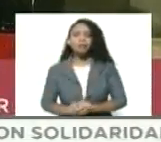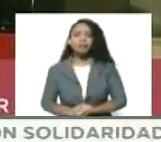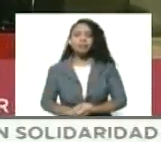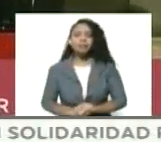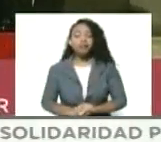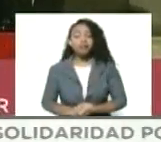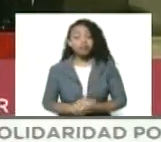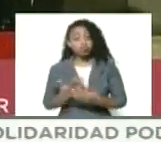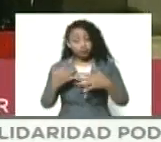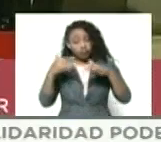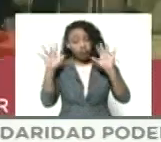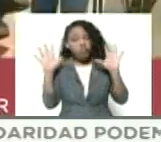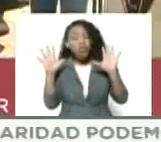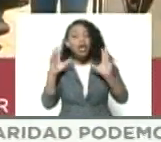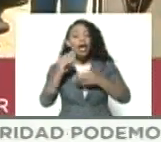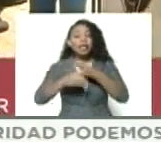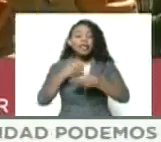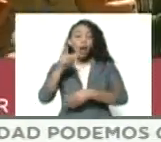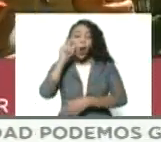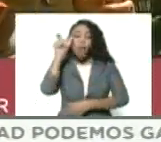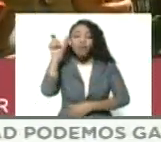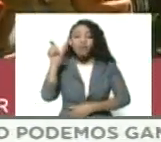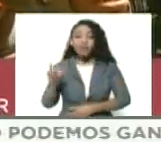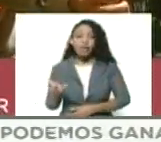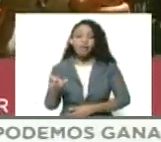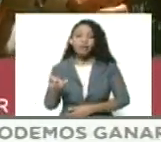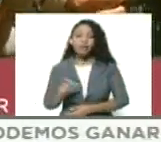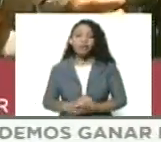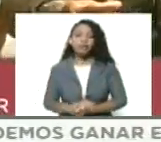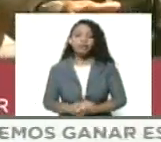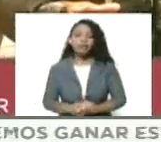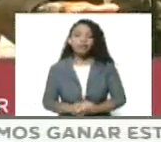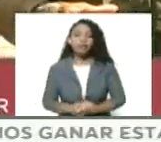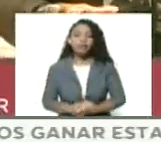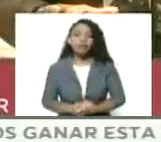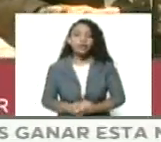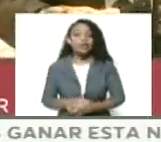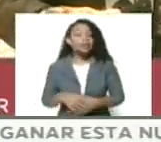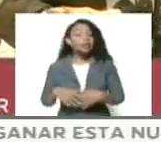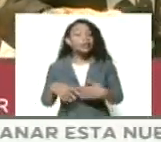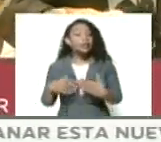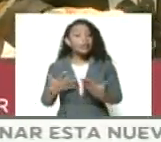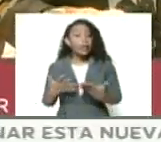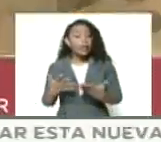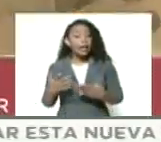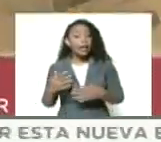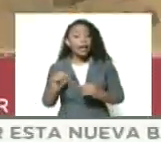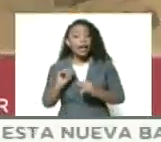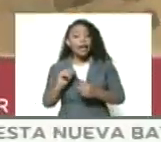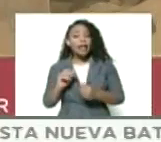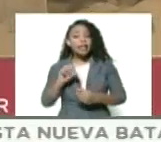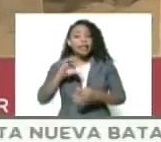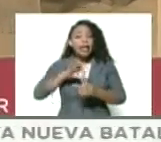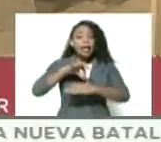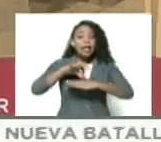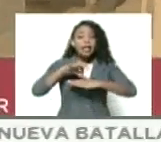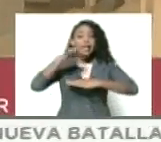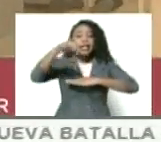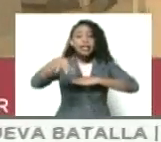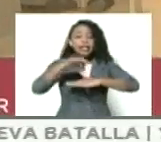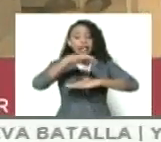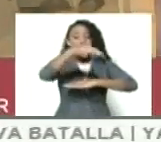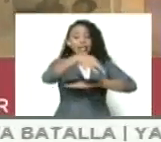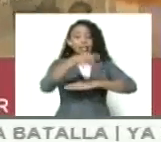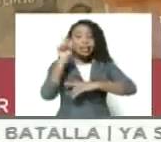Inclusive me decía el cardenal Baltasar Porras que en las Islas Canarias allá en el